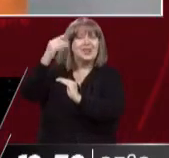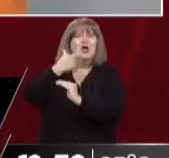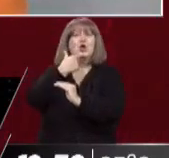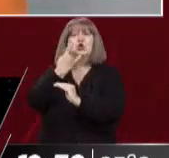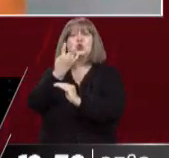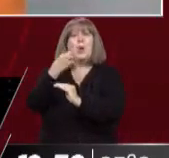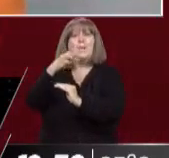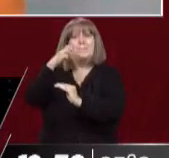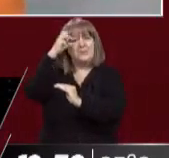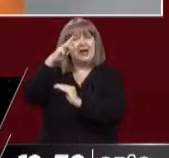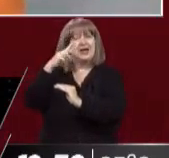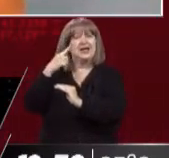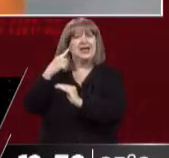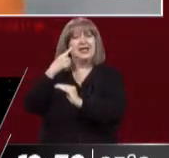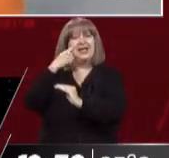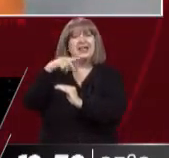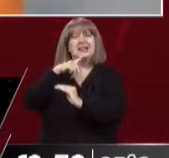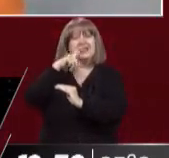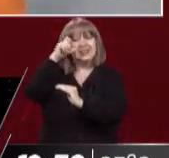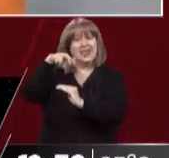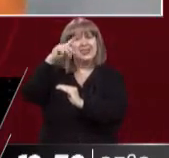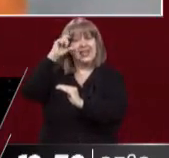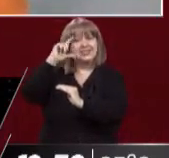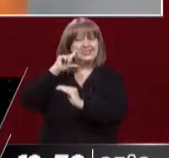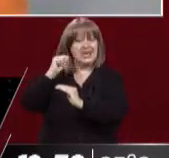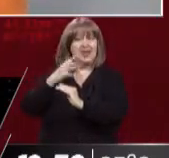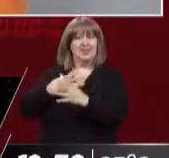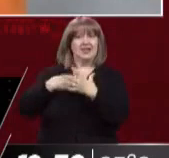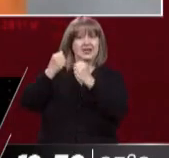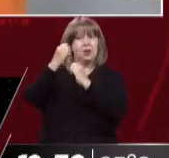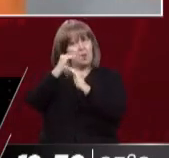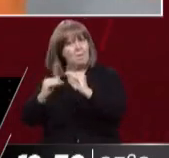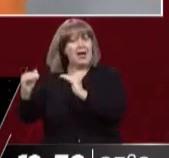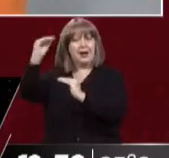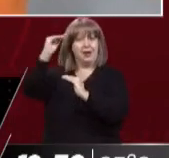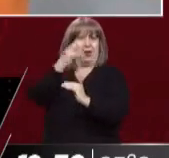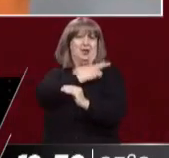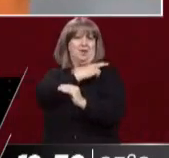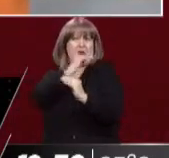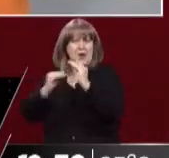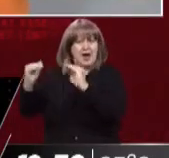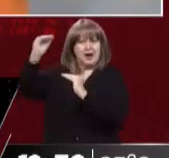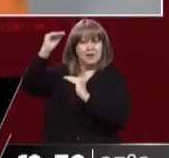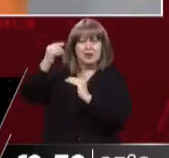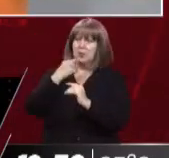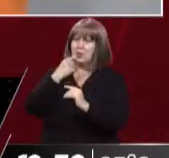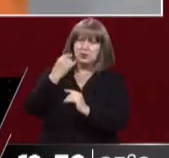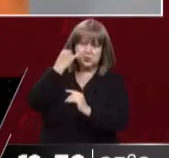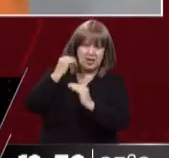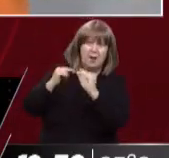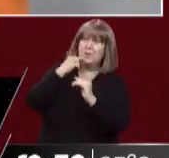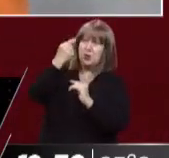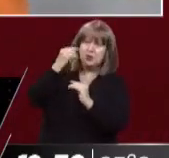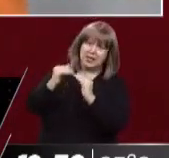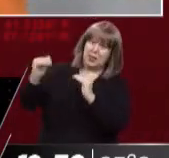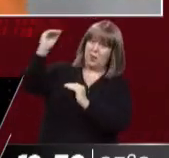digo ellos que Cuáles también la versión o cuál es también la respuesta que han tenido ante esta situación y si es que lo han consultado o se ha hecho también